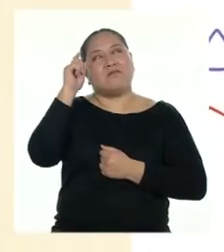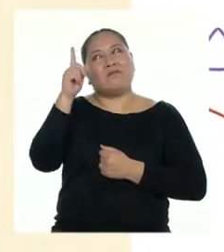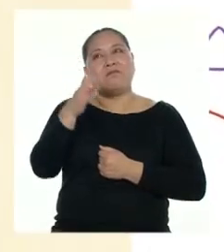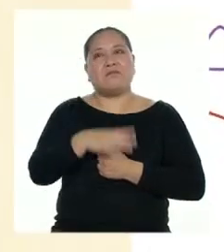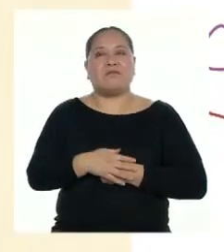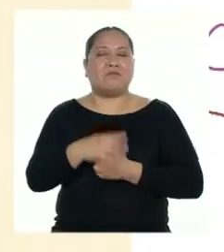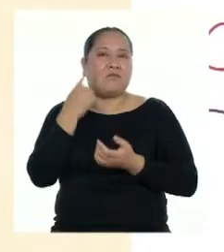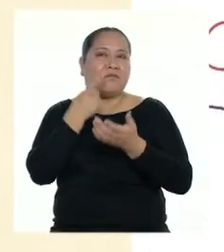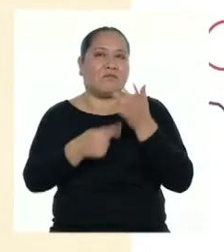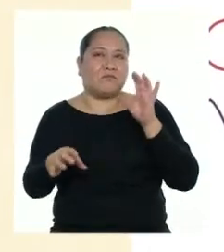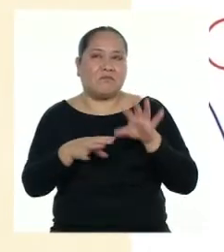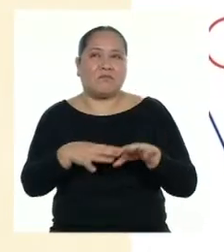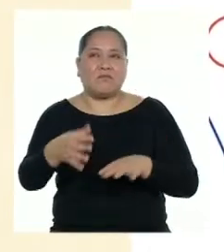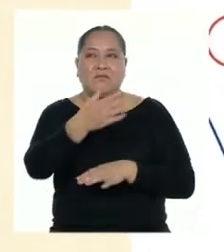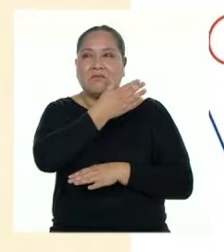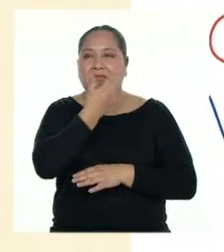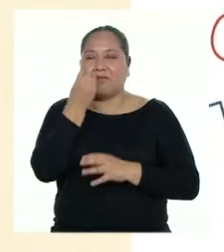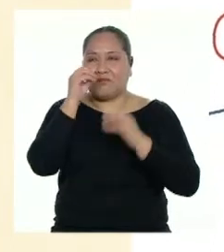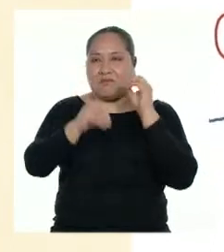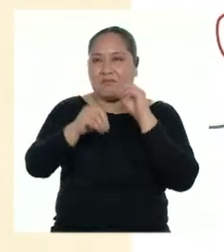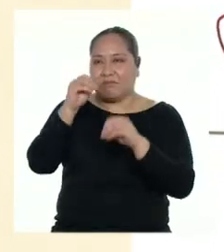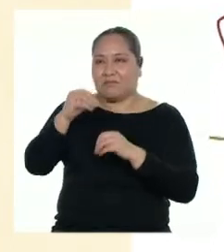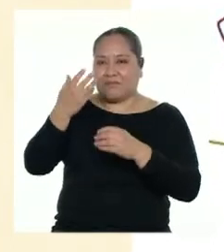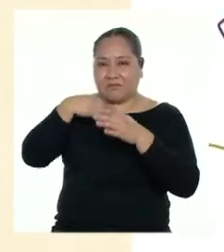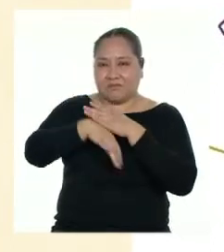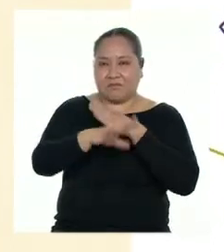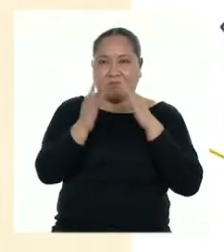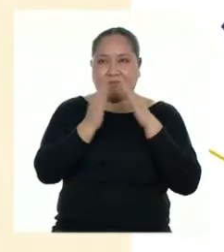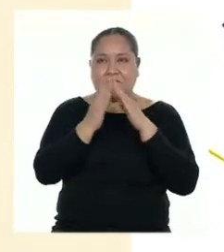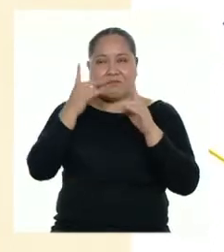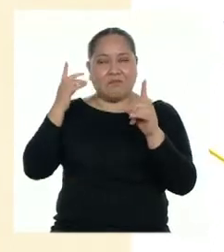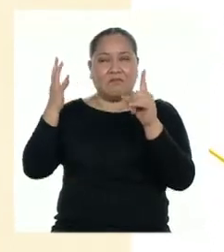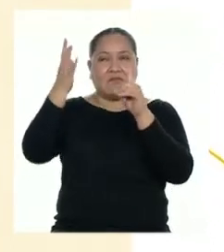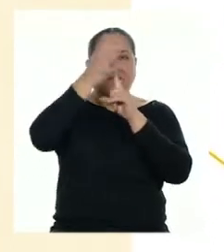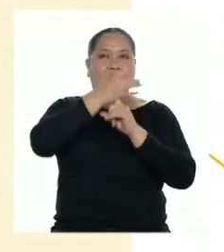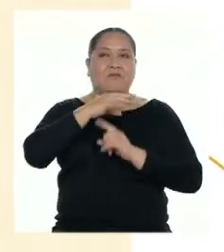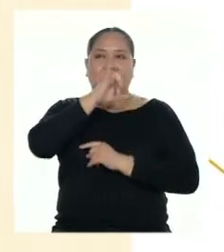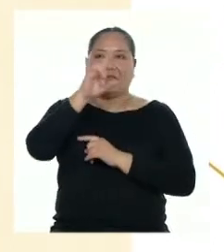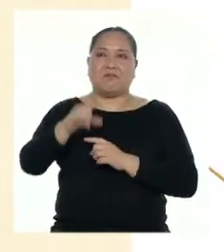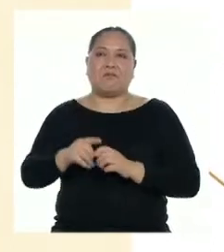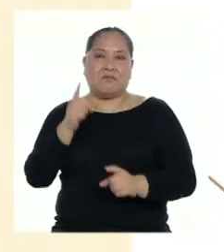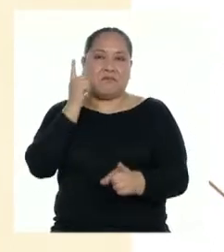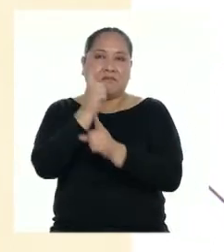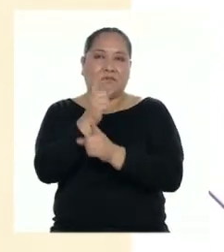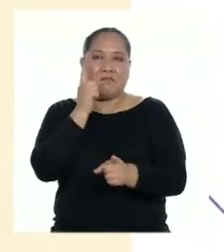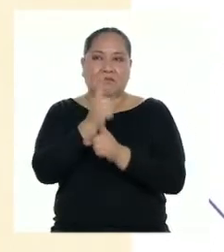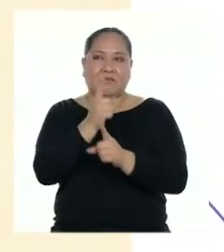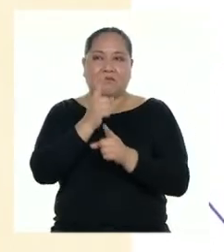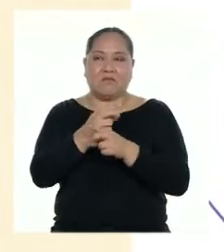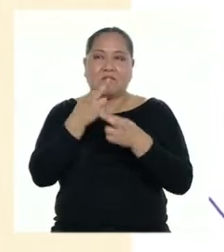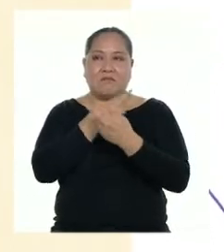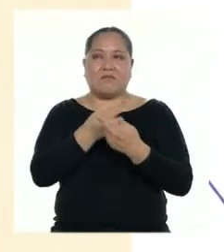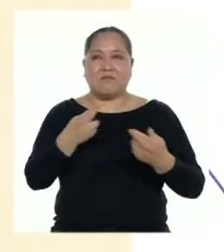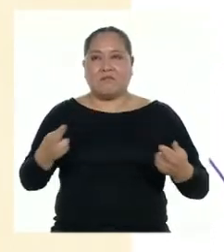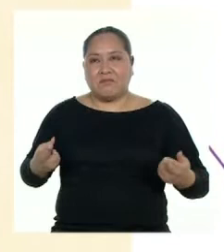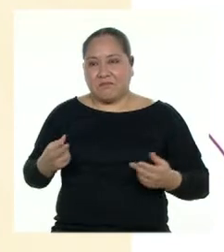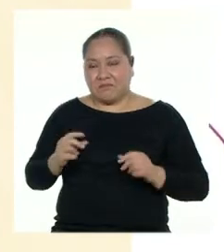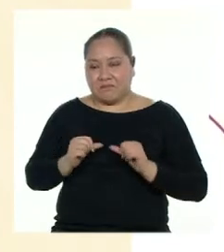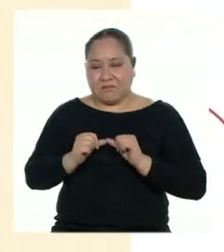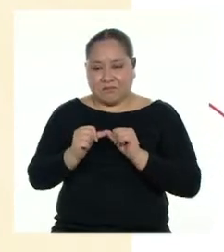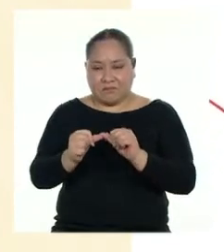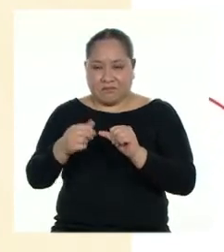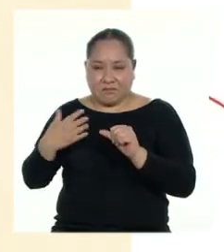¿Qué acciones de mejora podemos plantearnos en casa para lograr un uso eficiente y óptimo de los recursos de manera